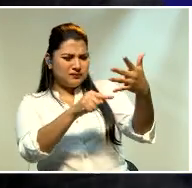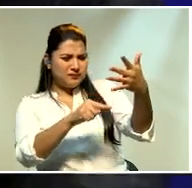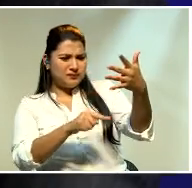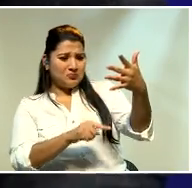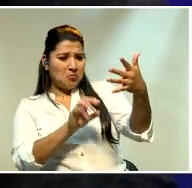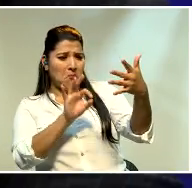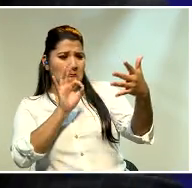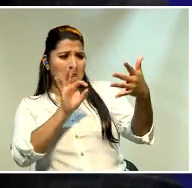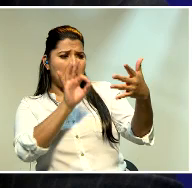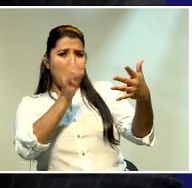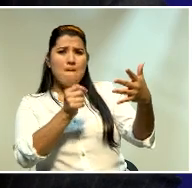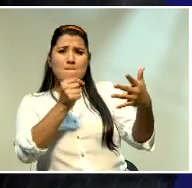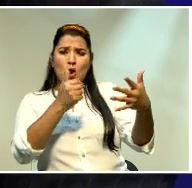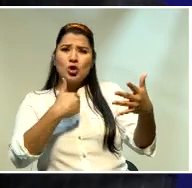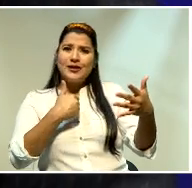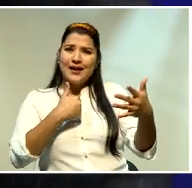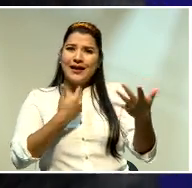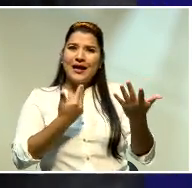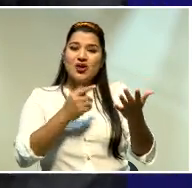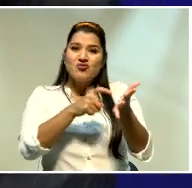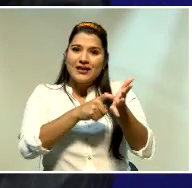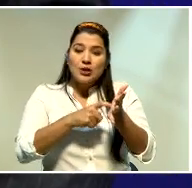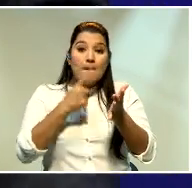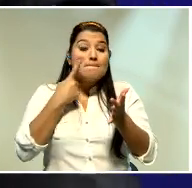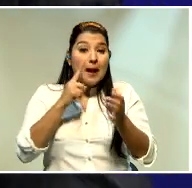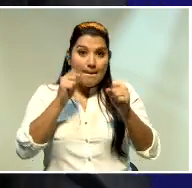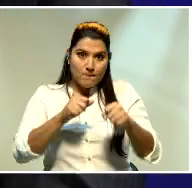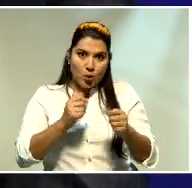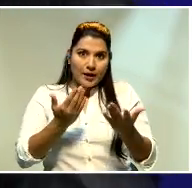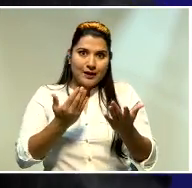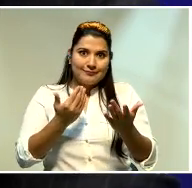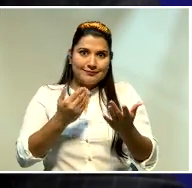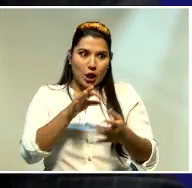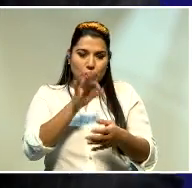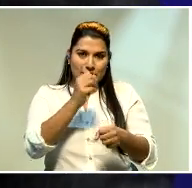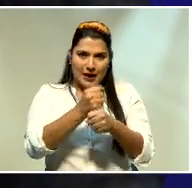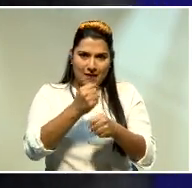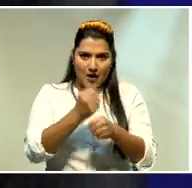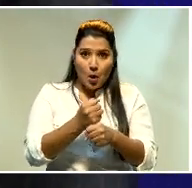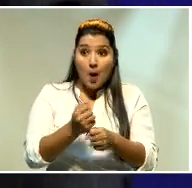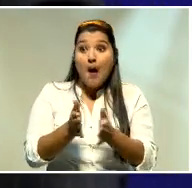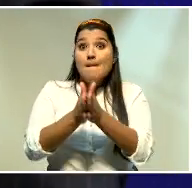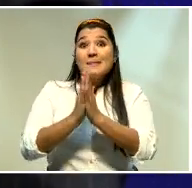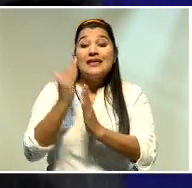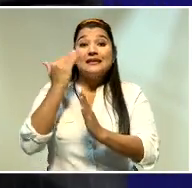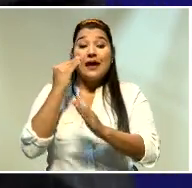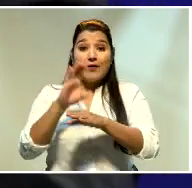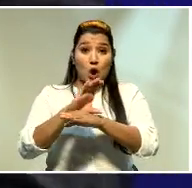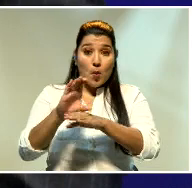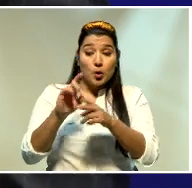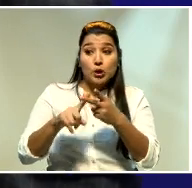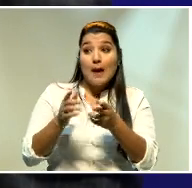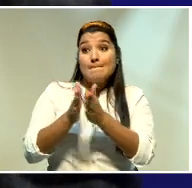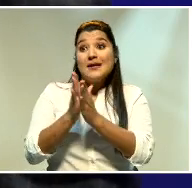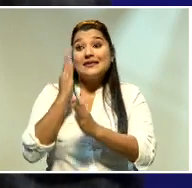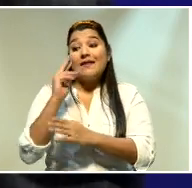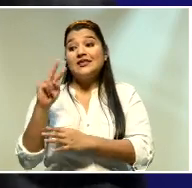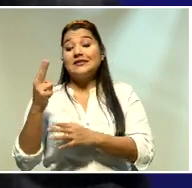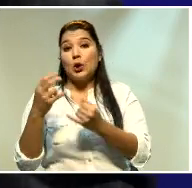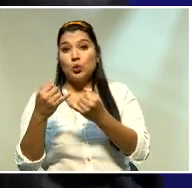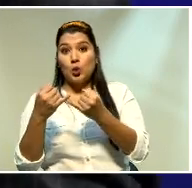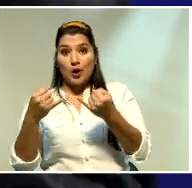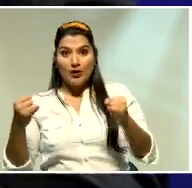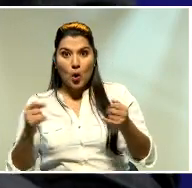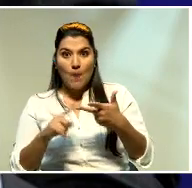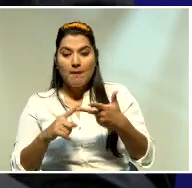competencias para acceder a ese empleo. Y entonces se pide informática, se pide un segundo idioma, se pide esto o aquella